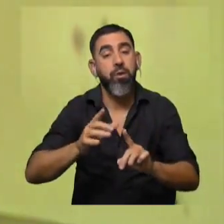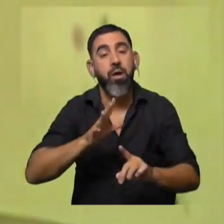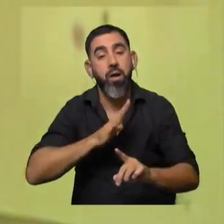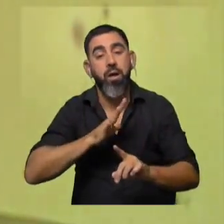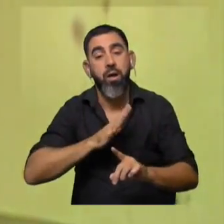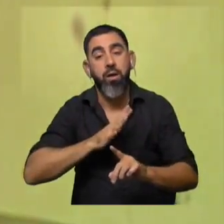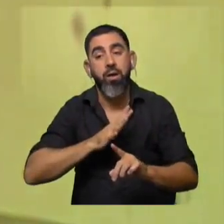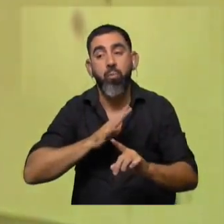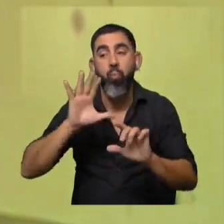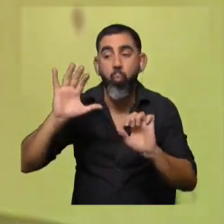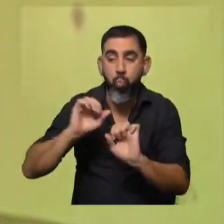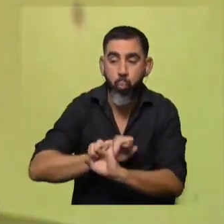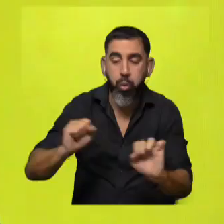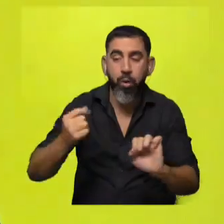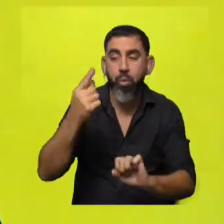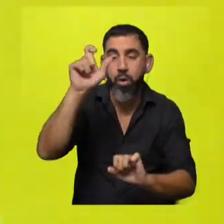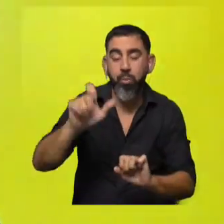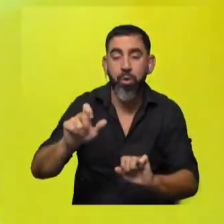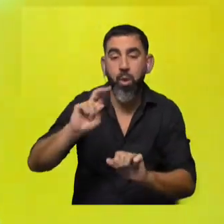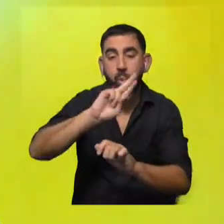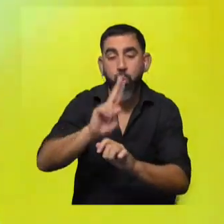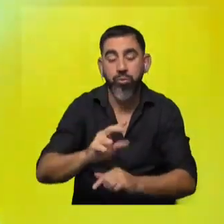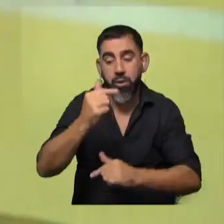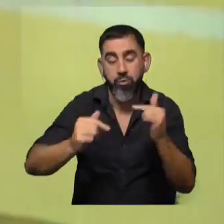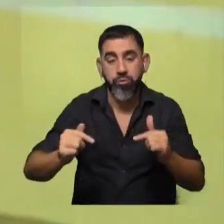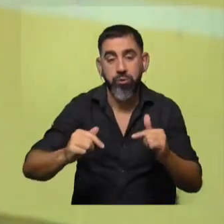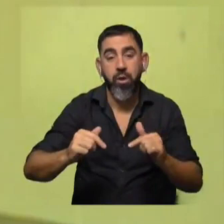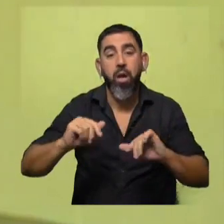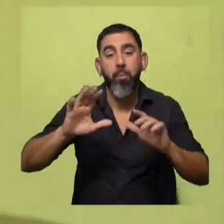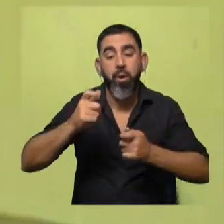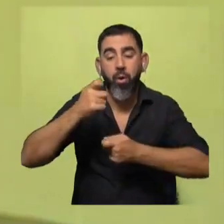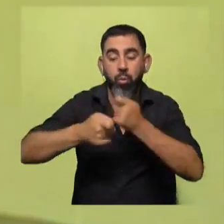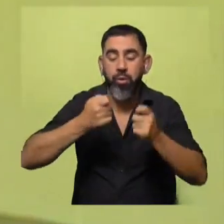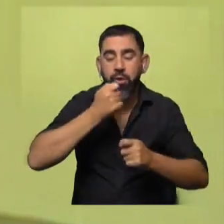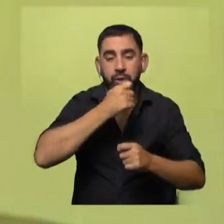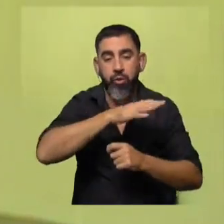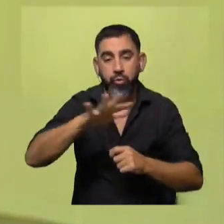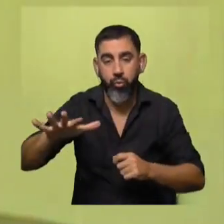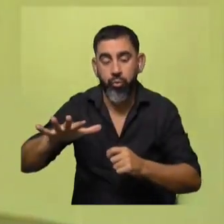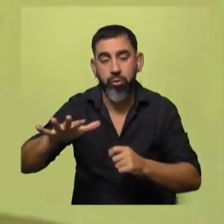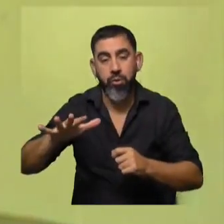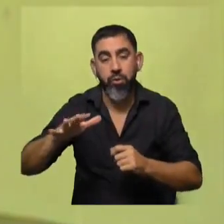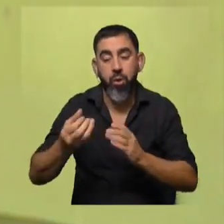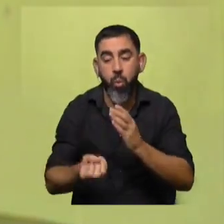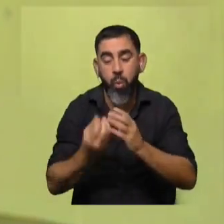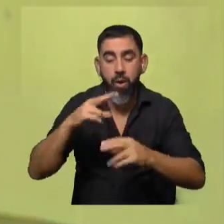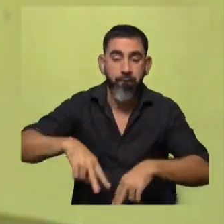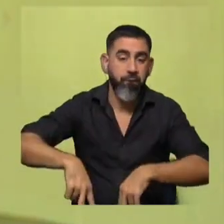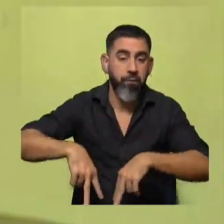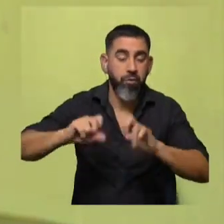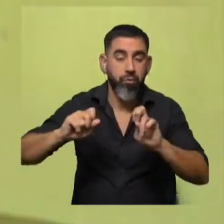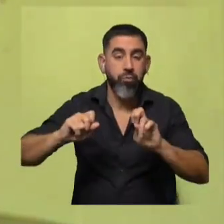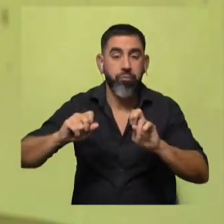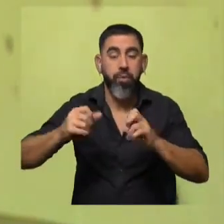alguien pudo llegar por su cuenta, usar las herramientas y tal vez reconstruir una historia, generar una nueva investigación, dar a